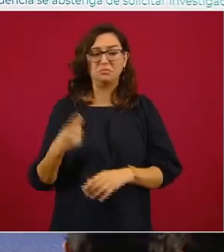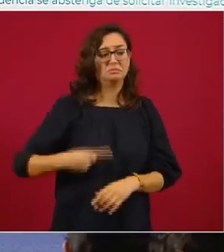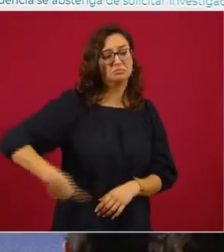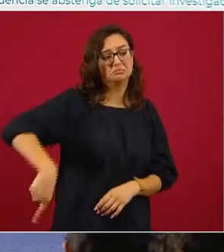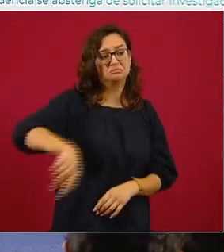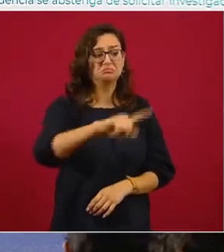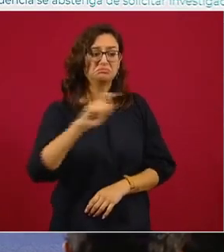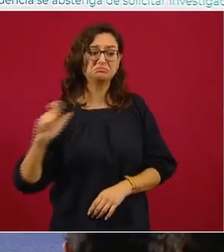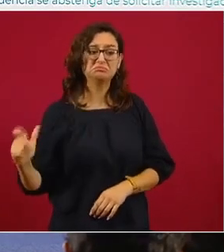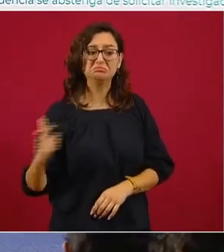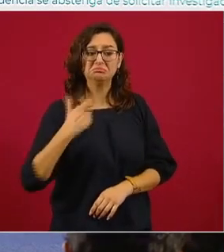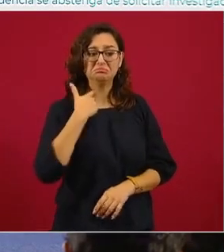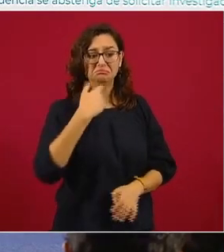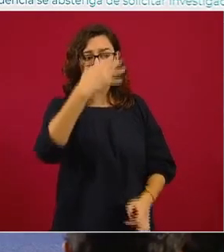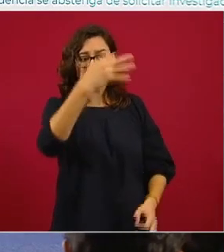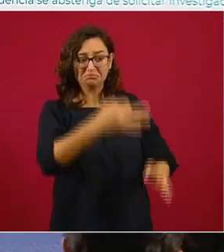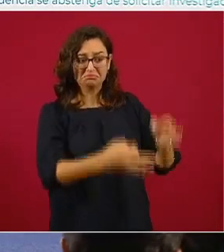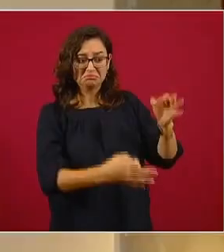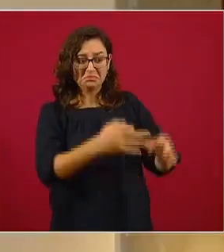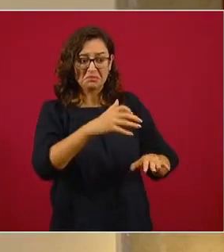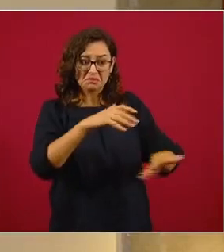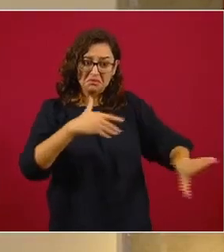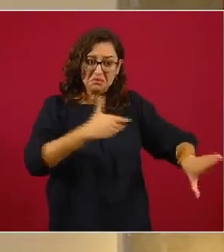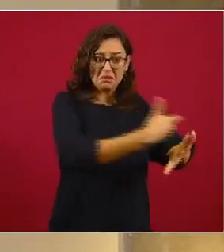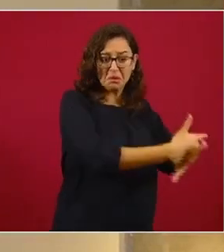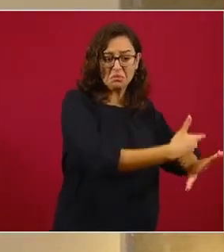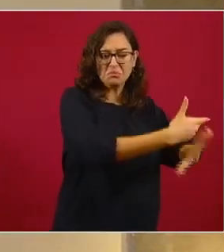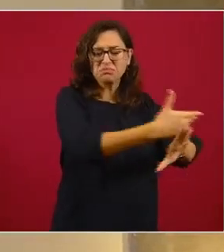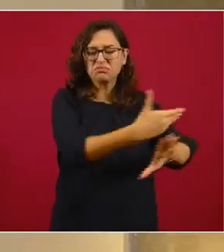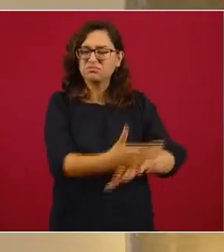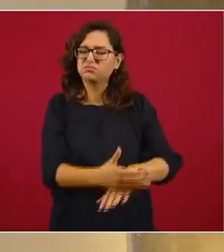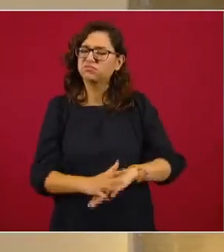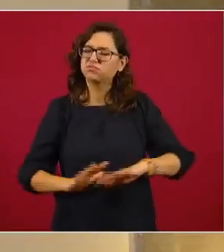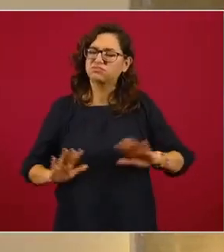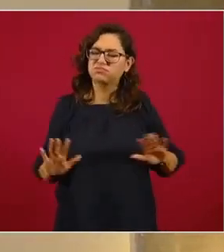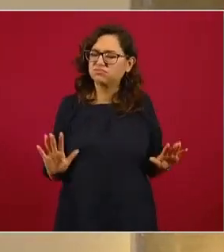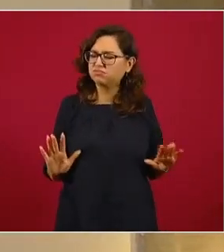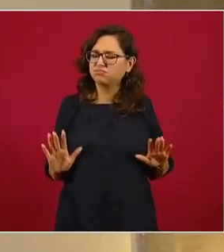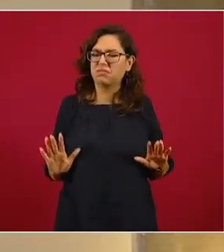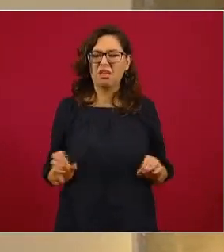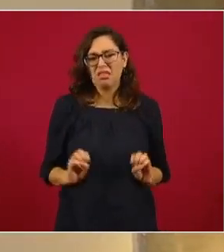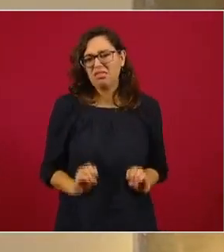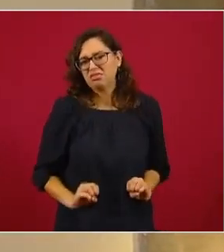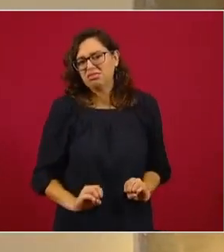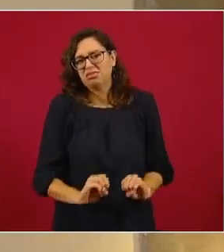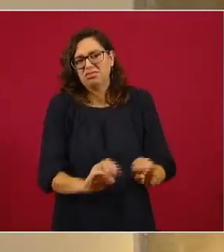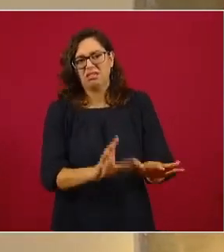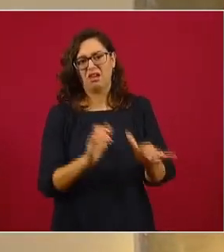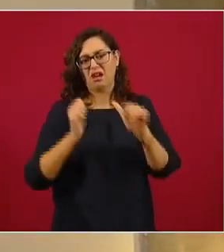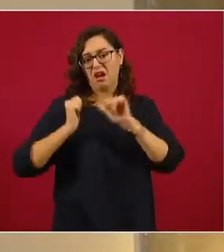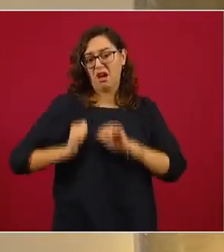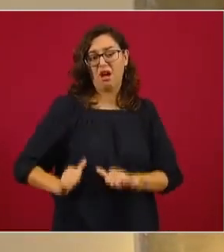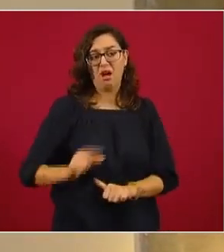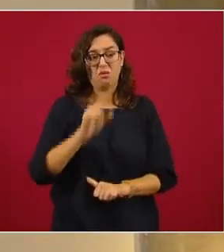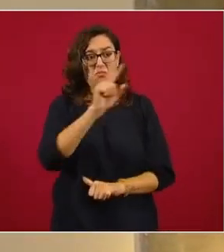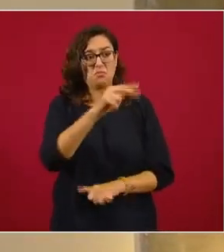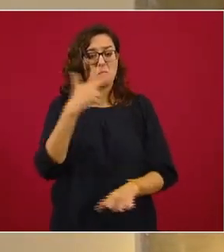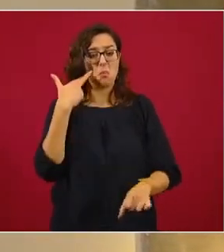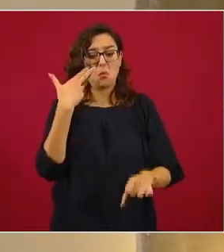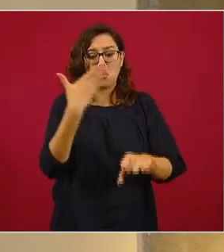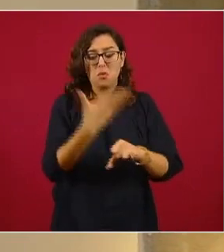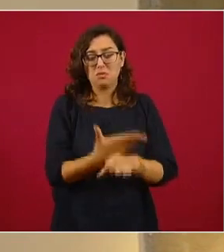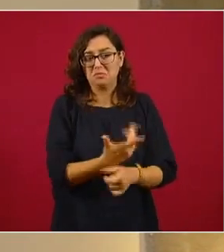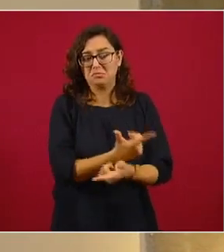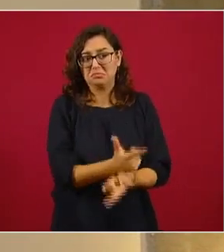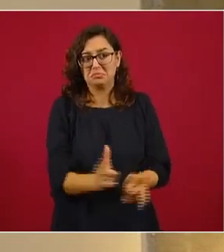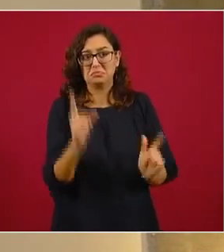que las autoridades encargadas desahoguen en absoluta libertad los asuntos